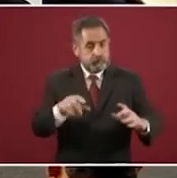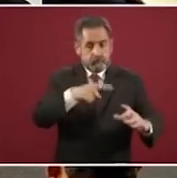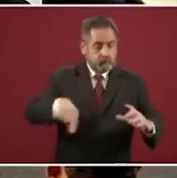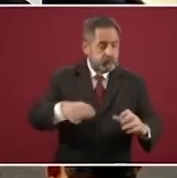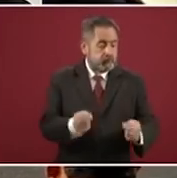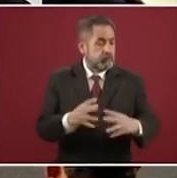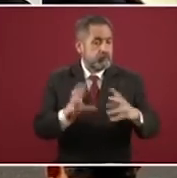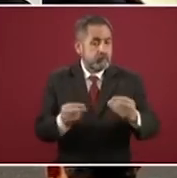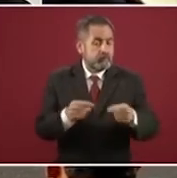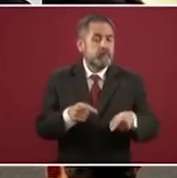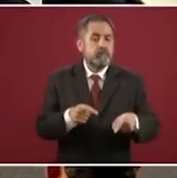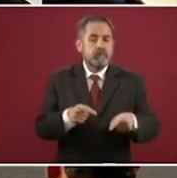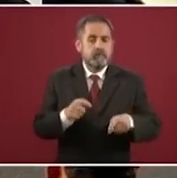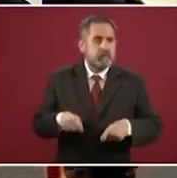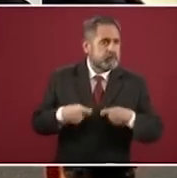son